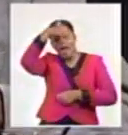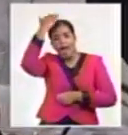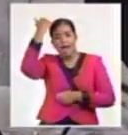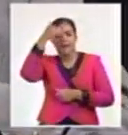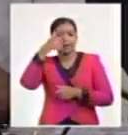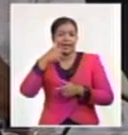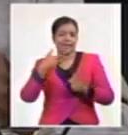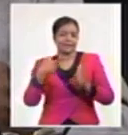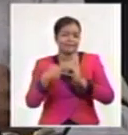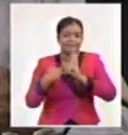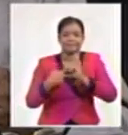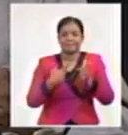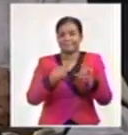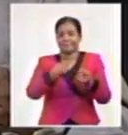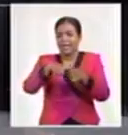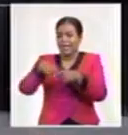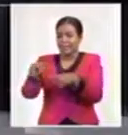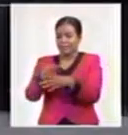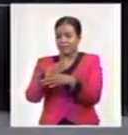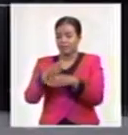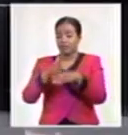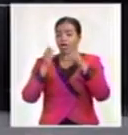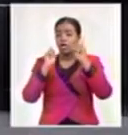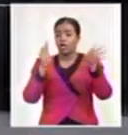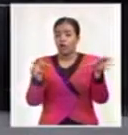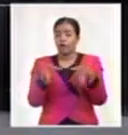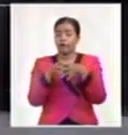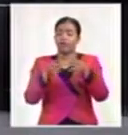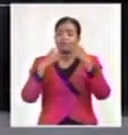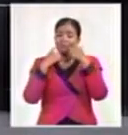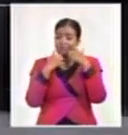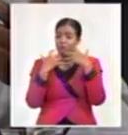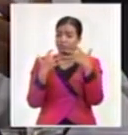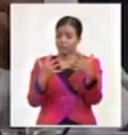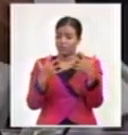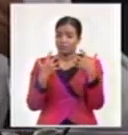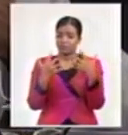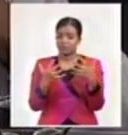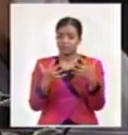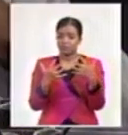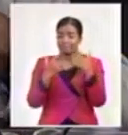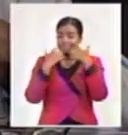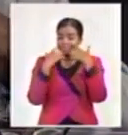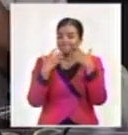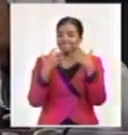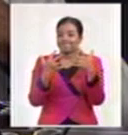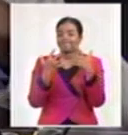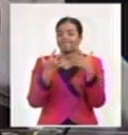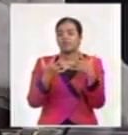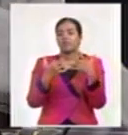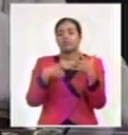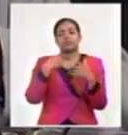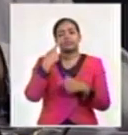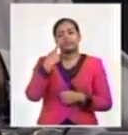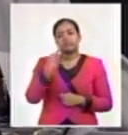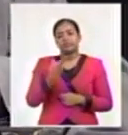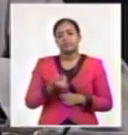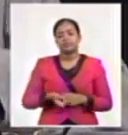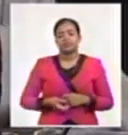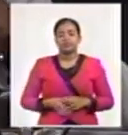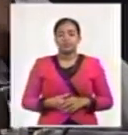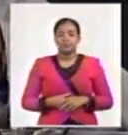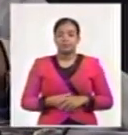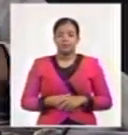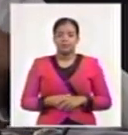¿cómo se llama?, importantísimas. Un mensaje. Importantísima. Fueron un mensaje. Y la tendencia